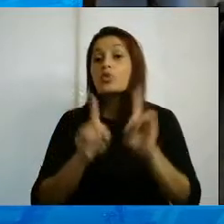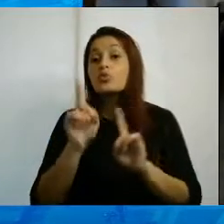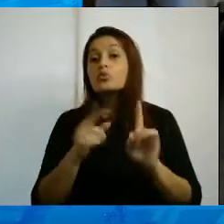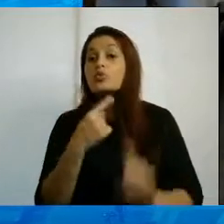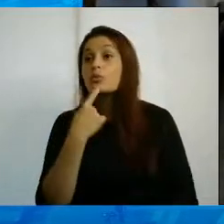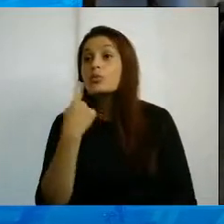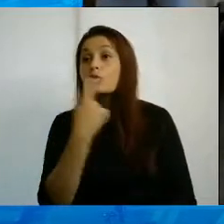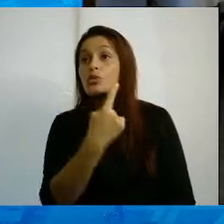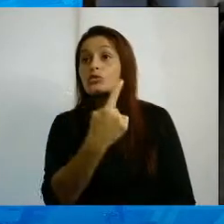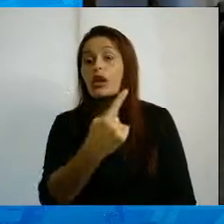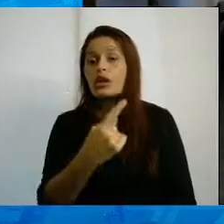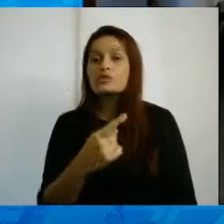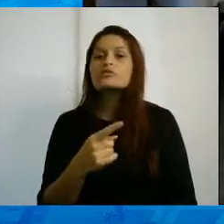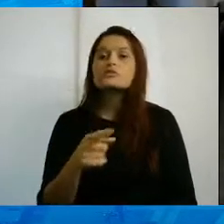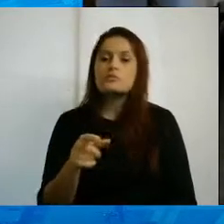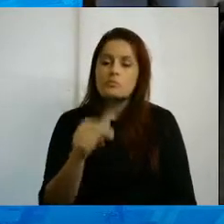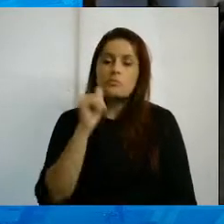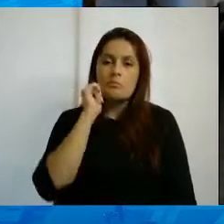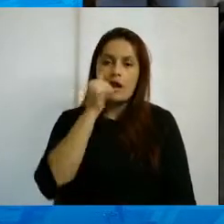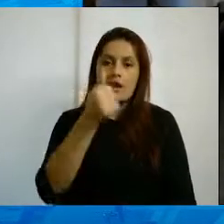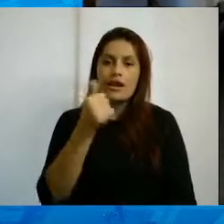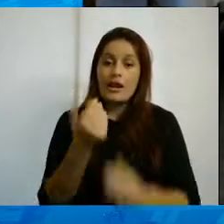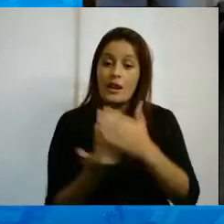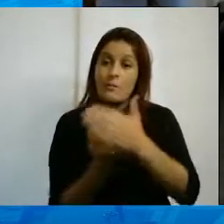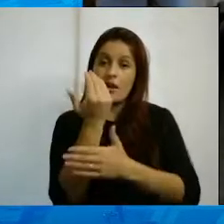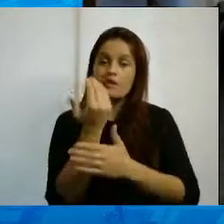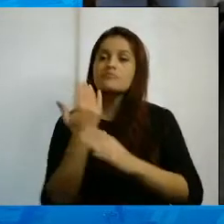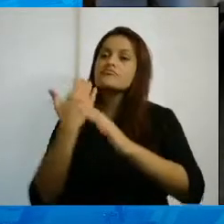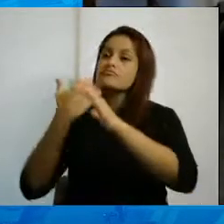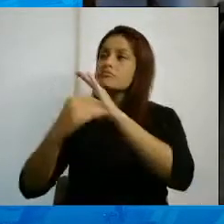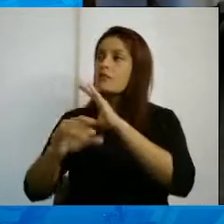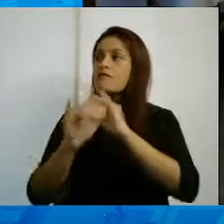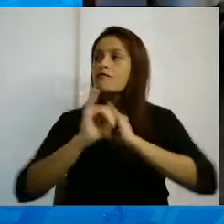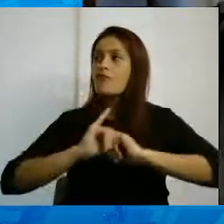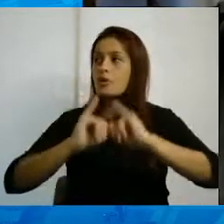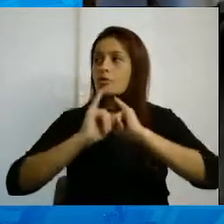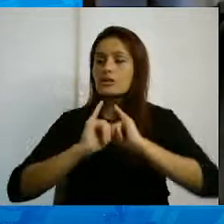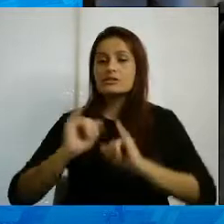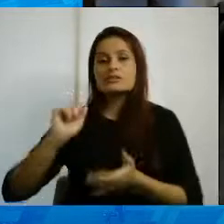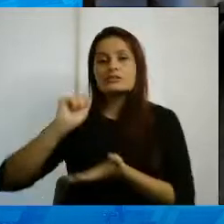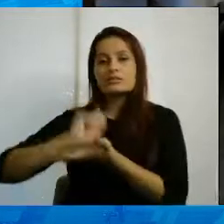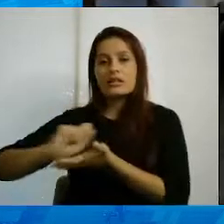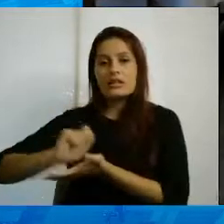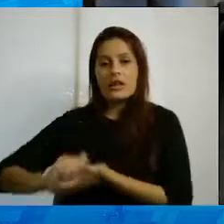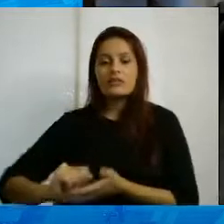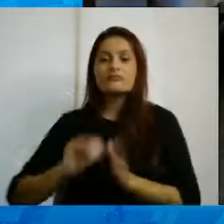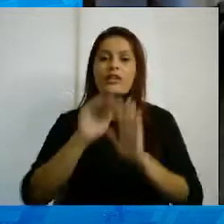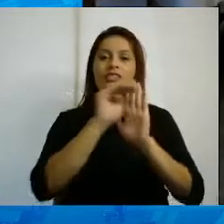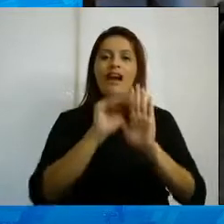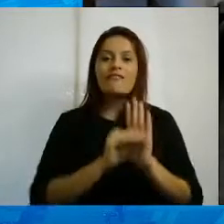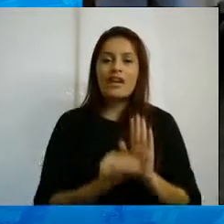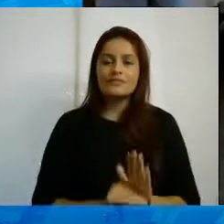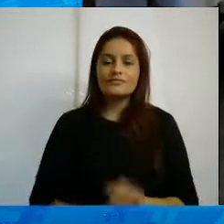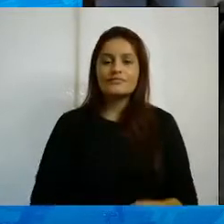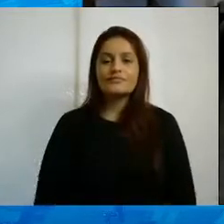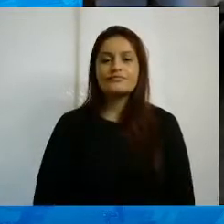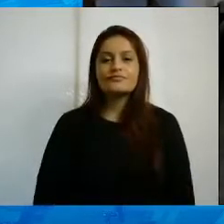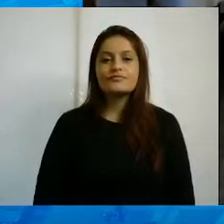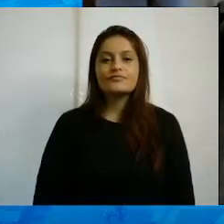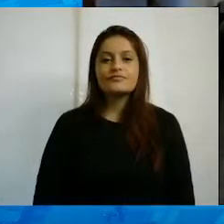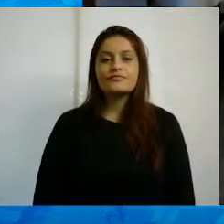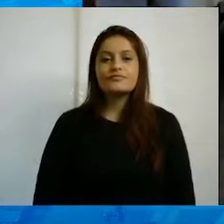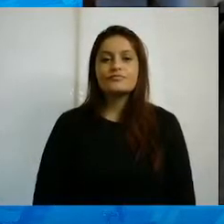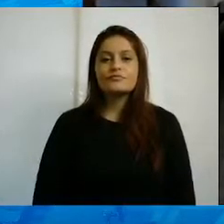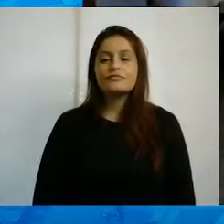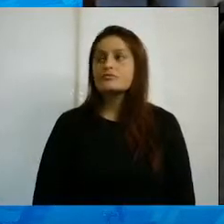planta de tratamiento, les vamos a enviar mañana en la mañana este informe. Secretario, seguimos con la tabla. Pasamos entonces a la tabla.